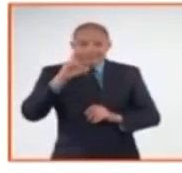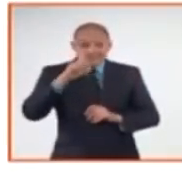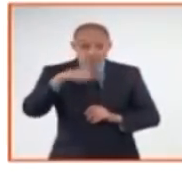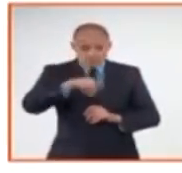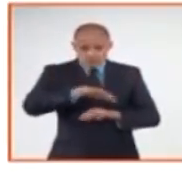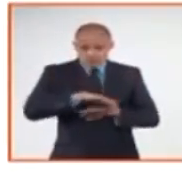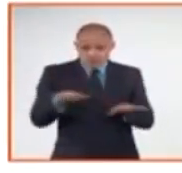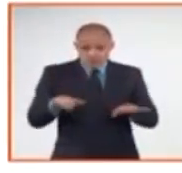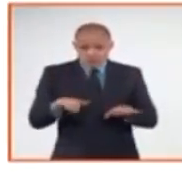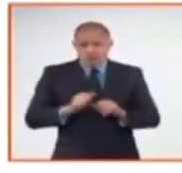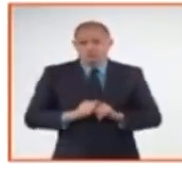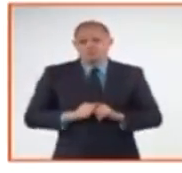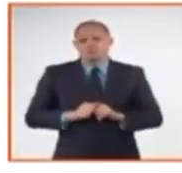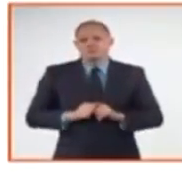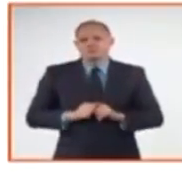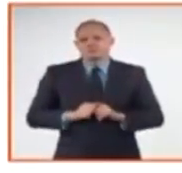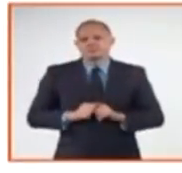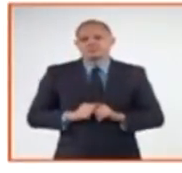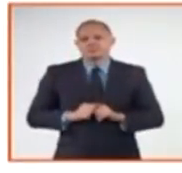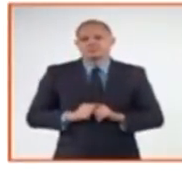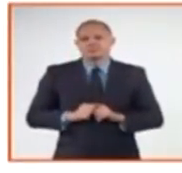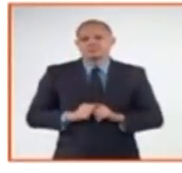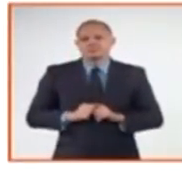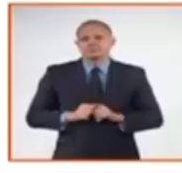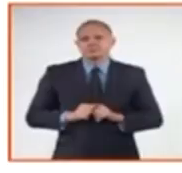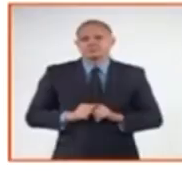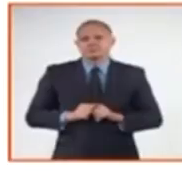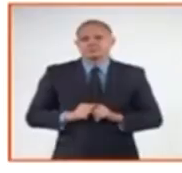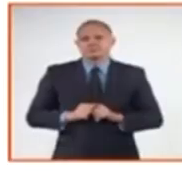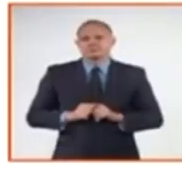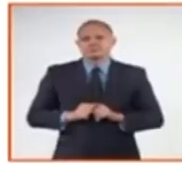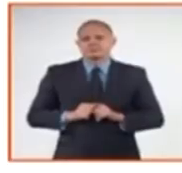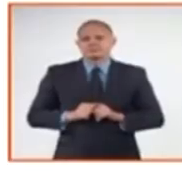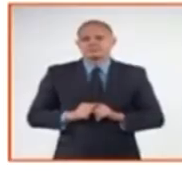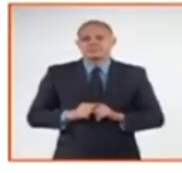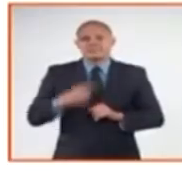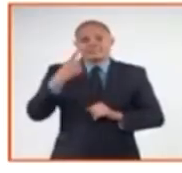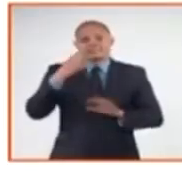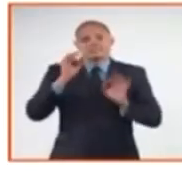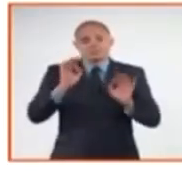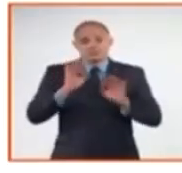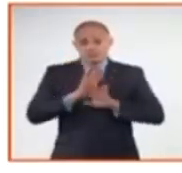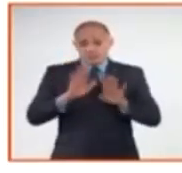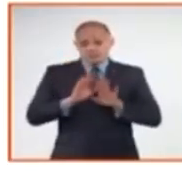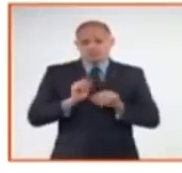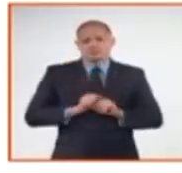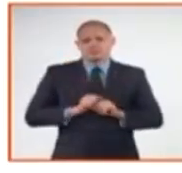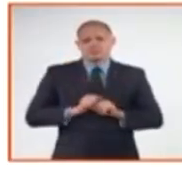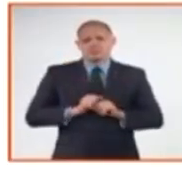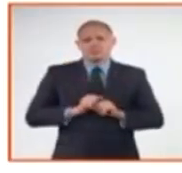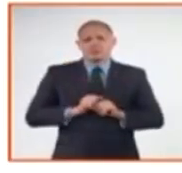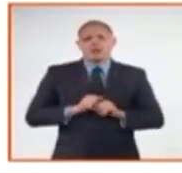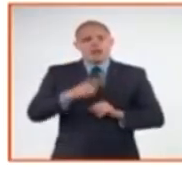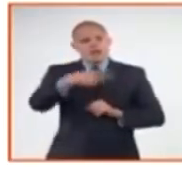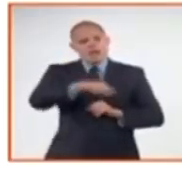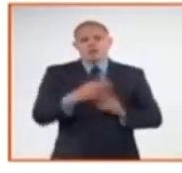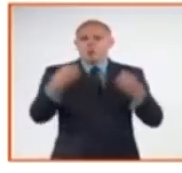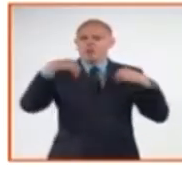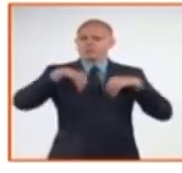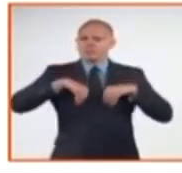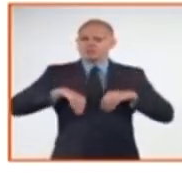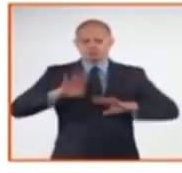la cuarta barra que es el tiempo cero y después tiempo 42 bueno respondieron con una respuesta específica